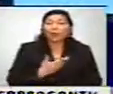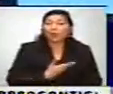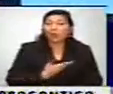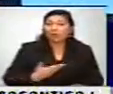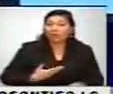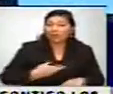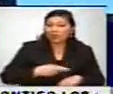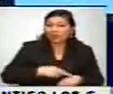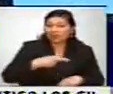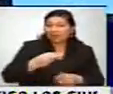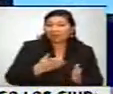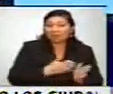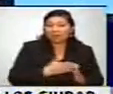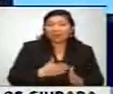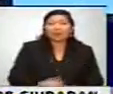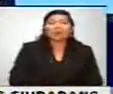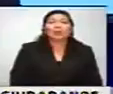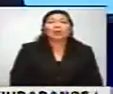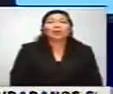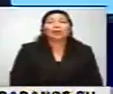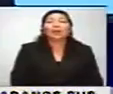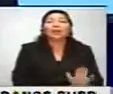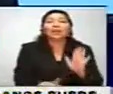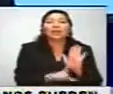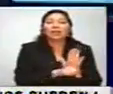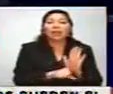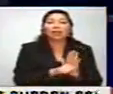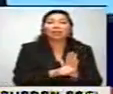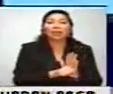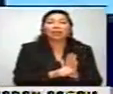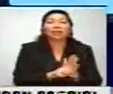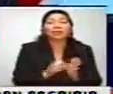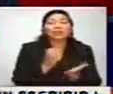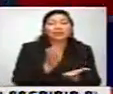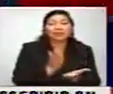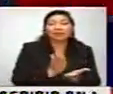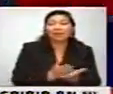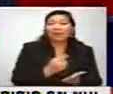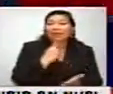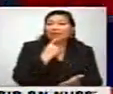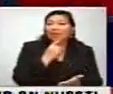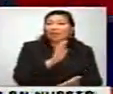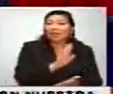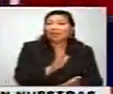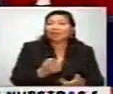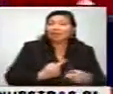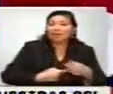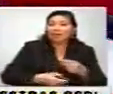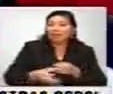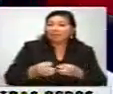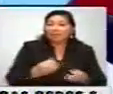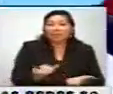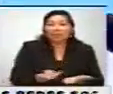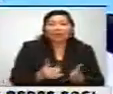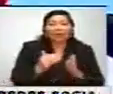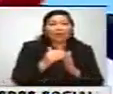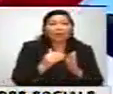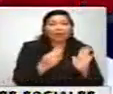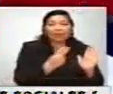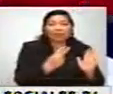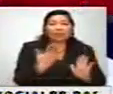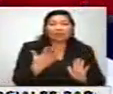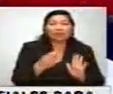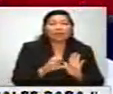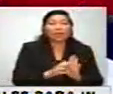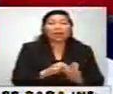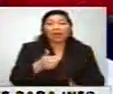gobiernos regionales, en particular, la ley de descentralización indica que ellos tienen que rendir cuentas. Es el artículo